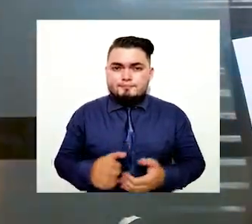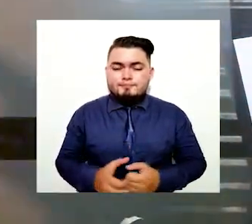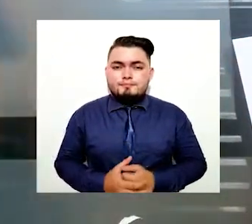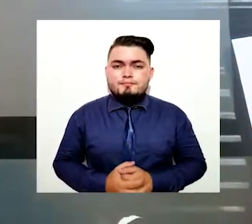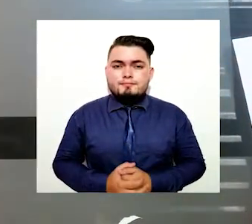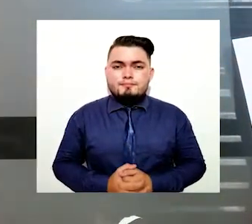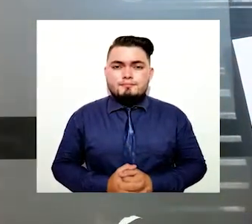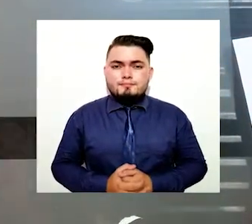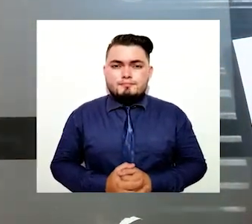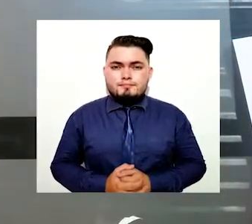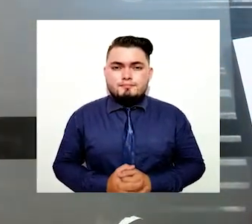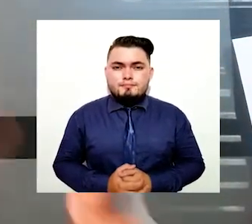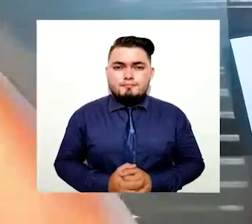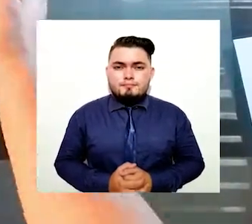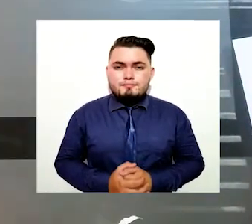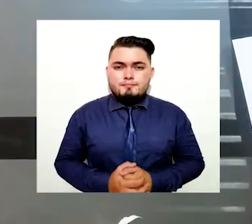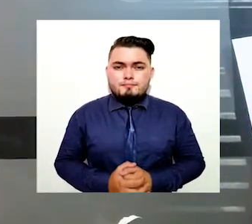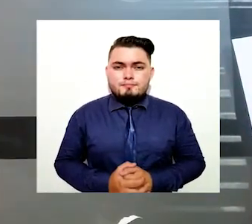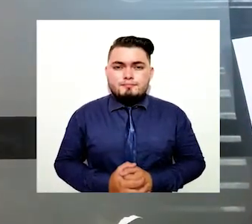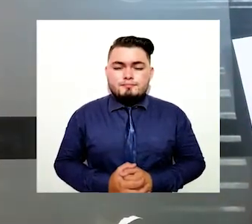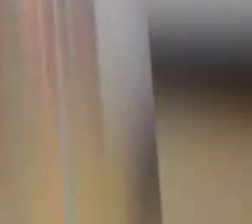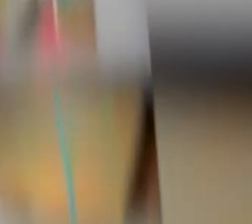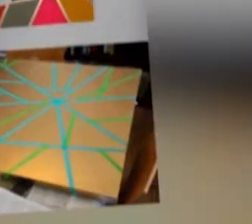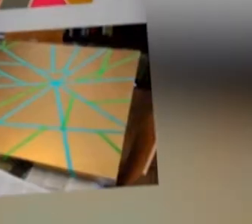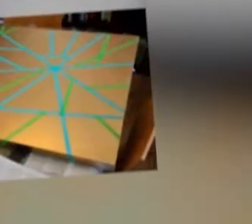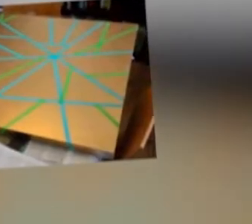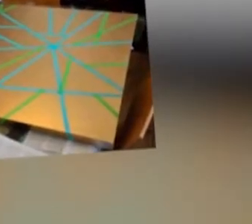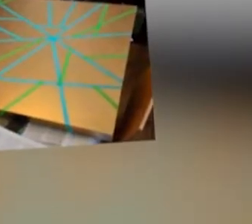el color que ya tiene.